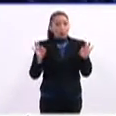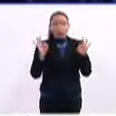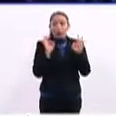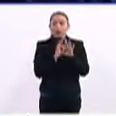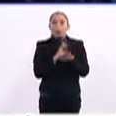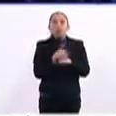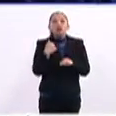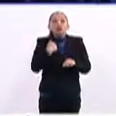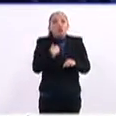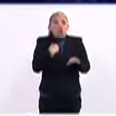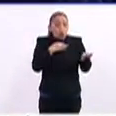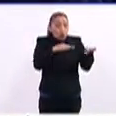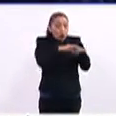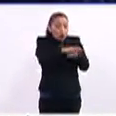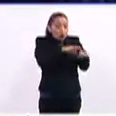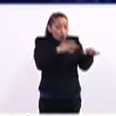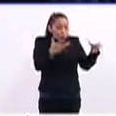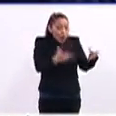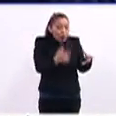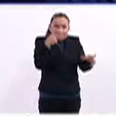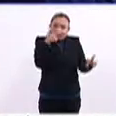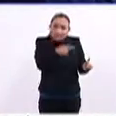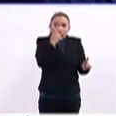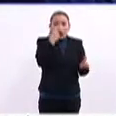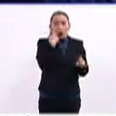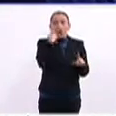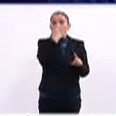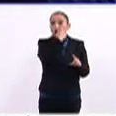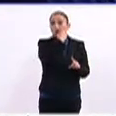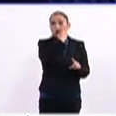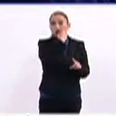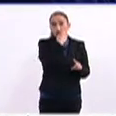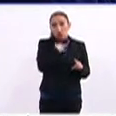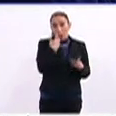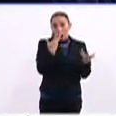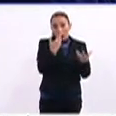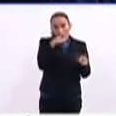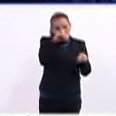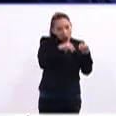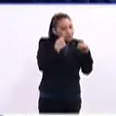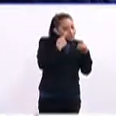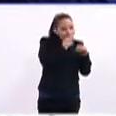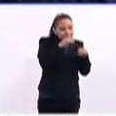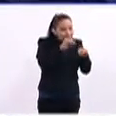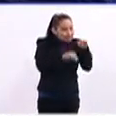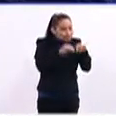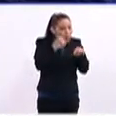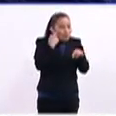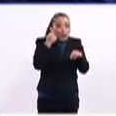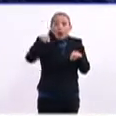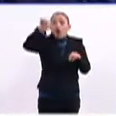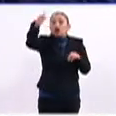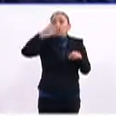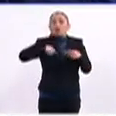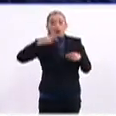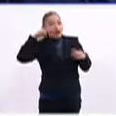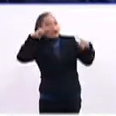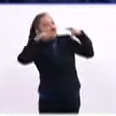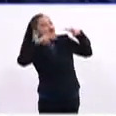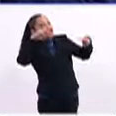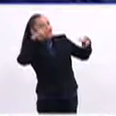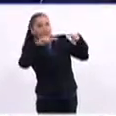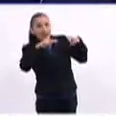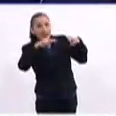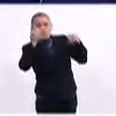porque yo trabajo literalmente con mis ojos. Trabajo con mis ojos y para los ojos de otros. Yo sé